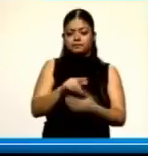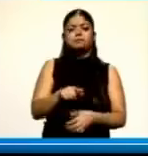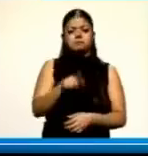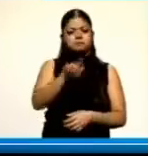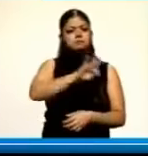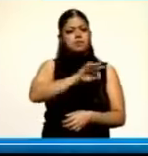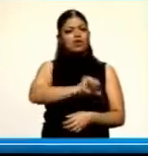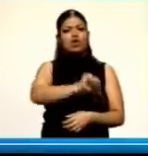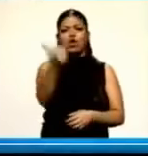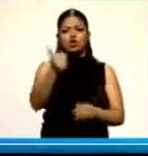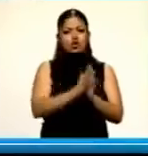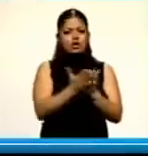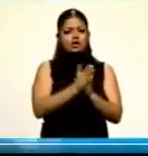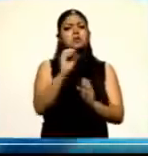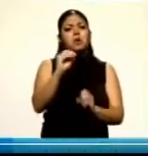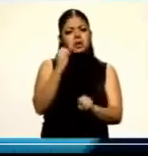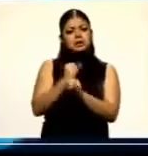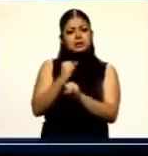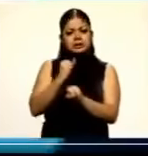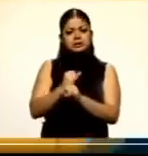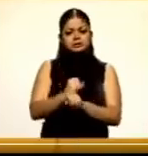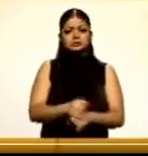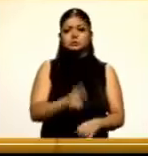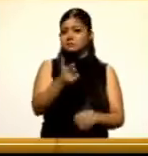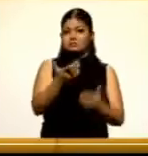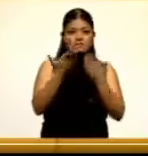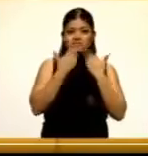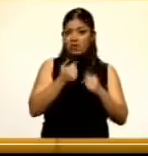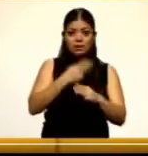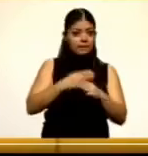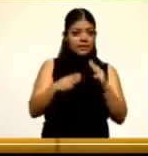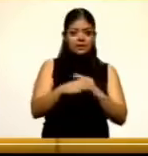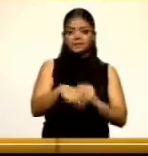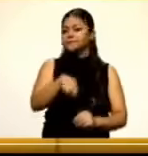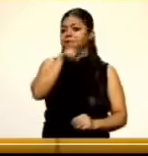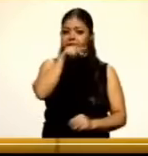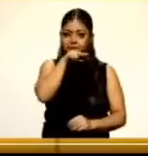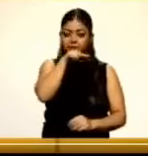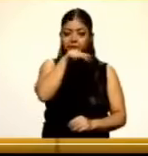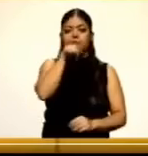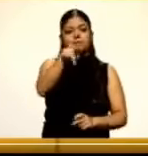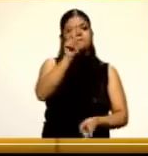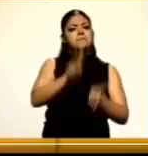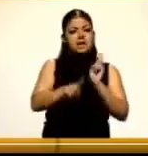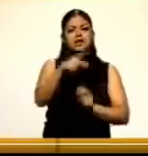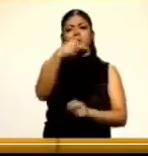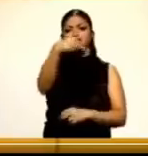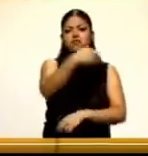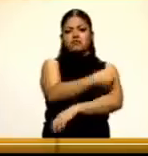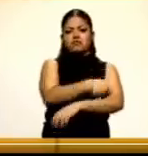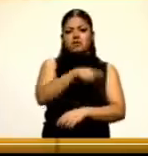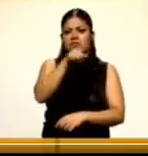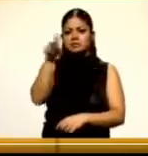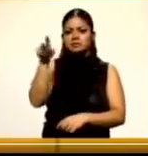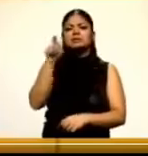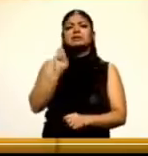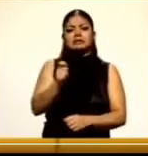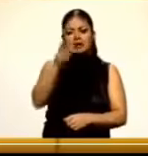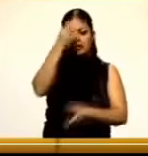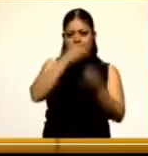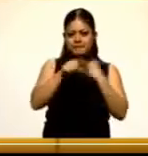libros o internet. Si no cuentas con estos materiales, no te preocupes. Platica con tu familia sobre lo que aprendiste en este